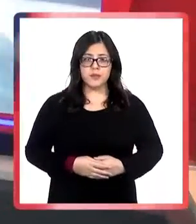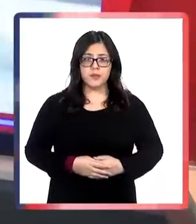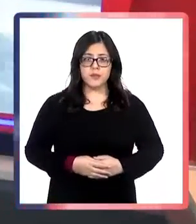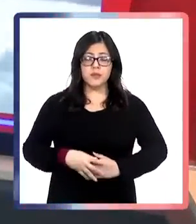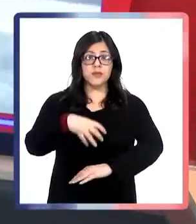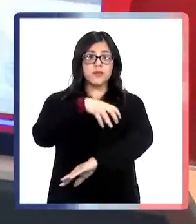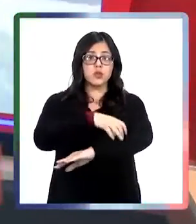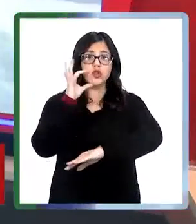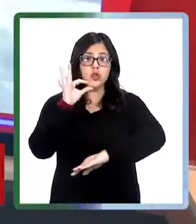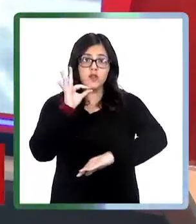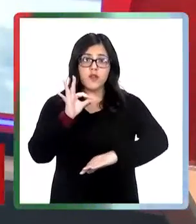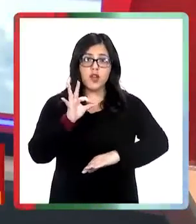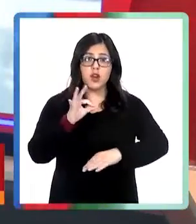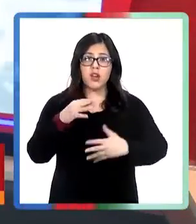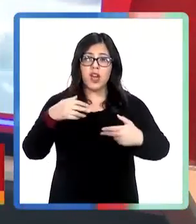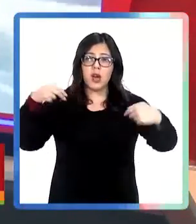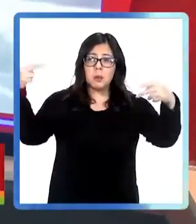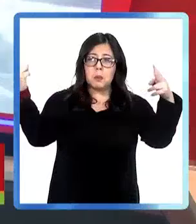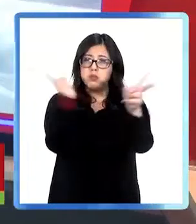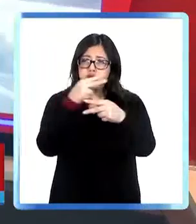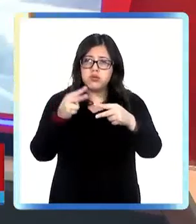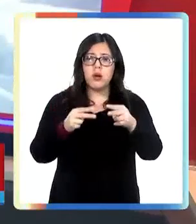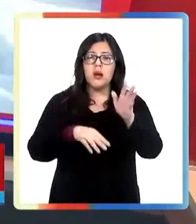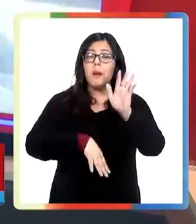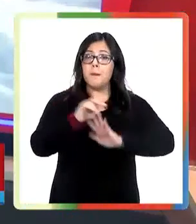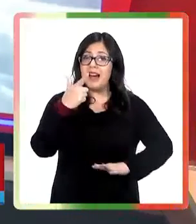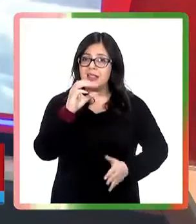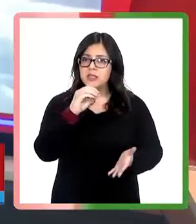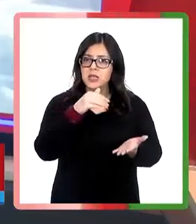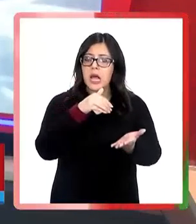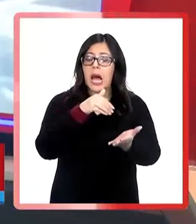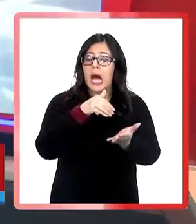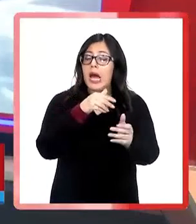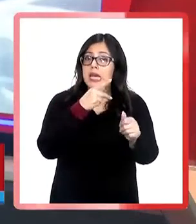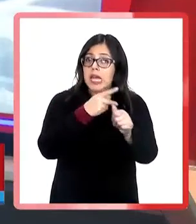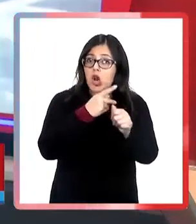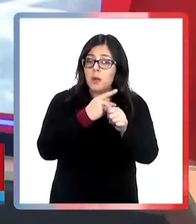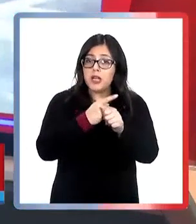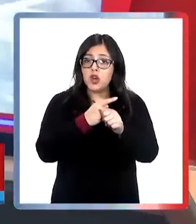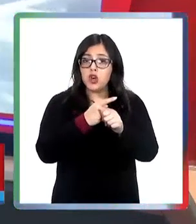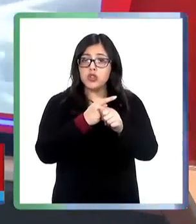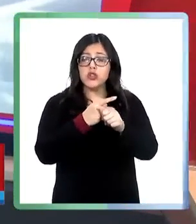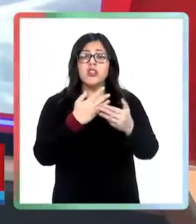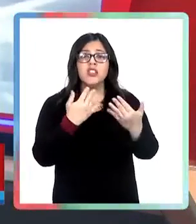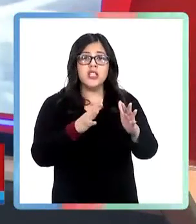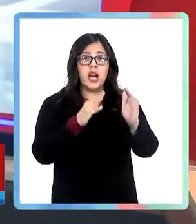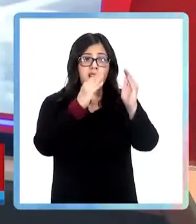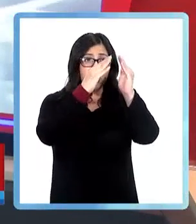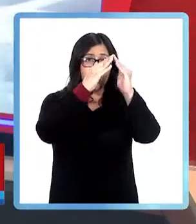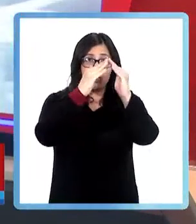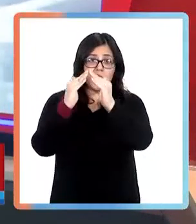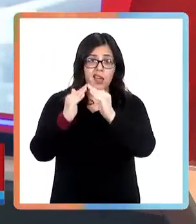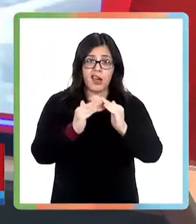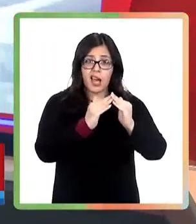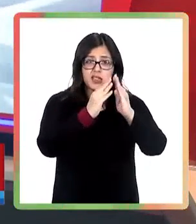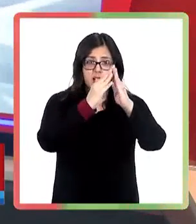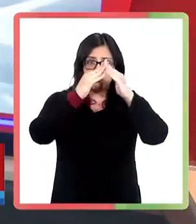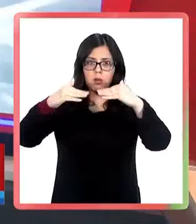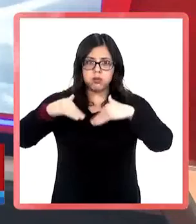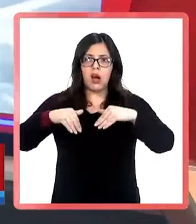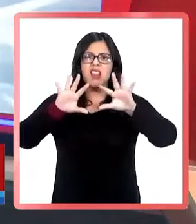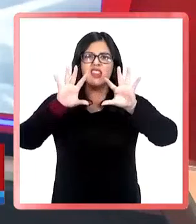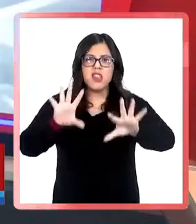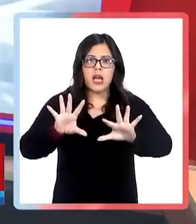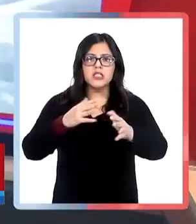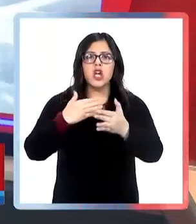En la región del Biobío, fuertes ráfagas de viento que superaron los 70 km por hora destruyeron los techos de más de 10 casas en el sector Cruz